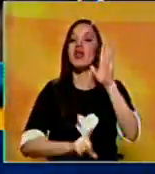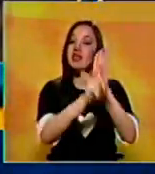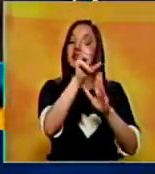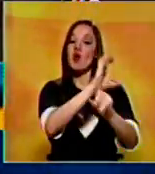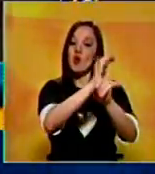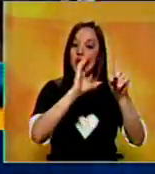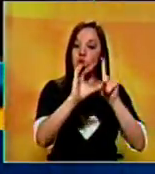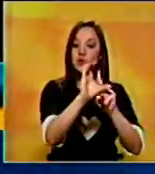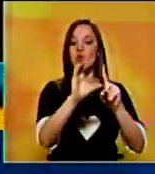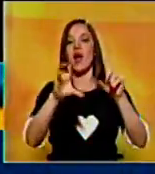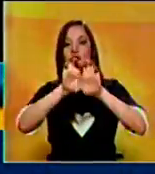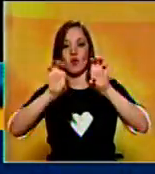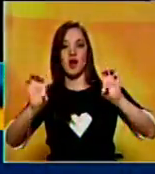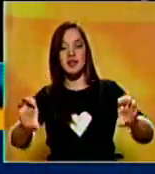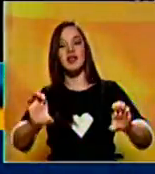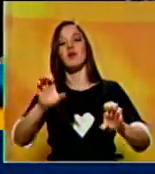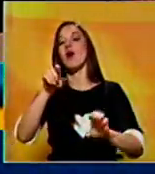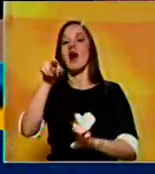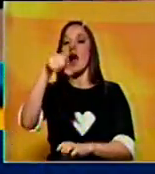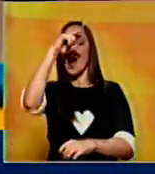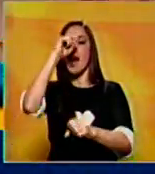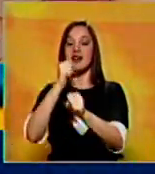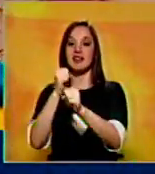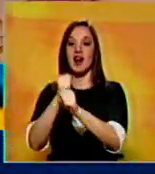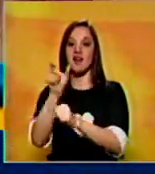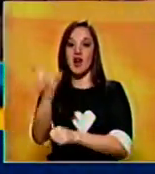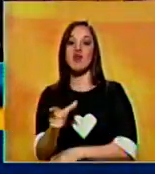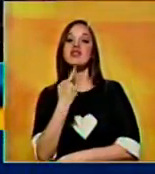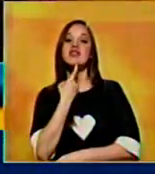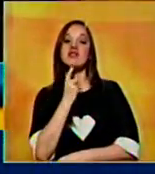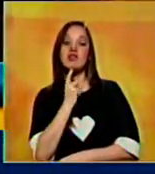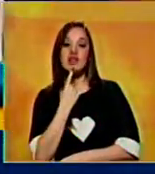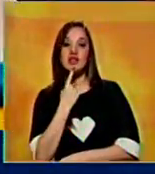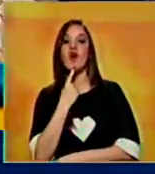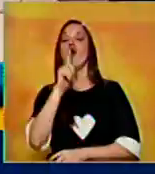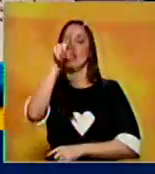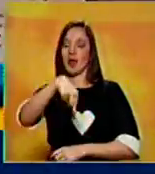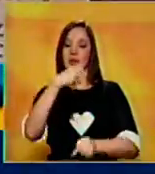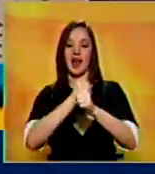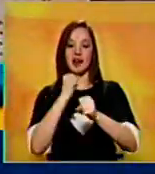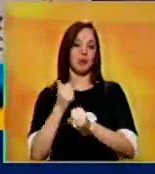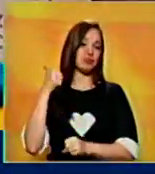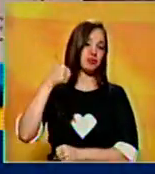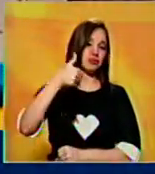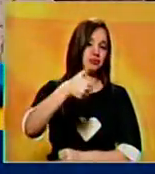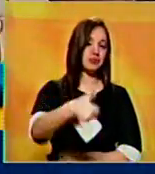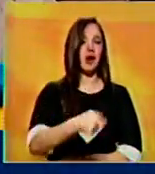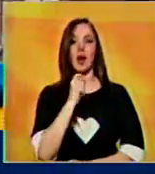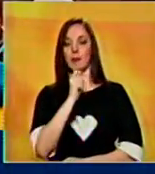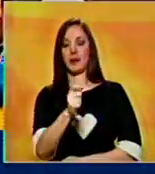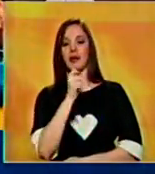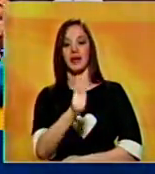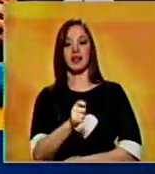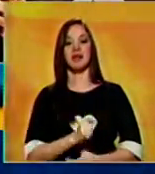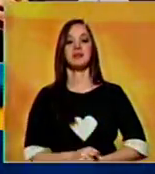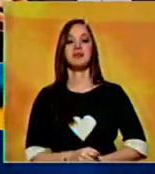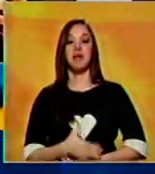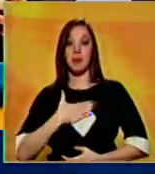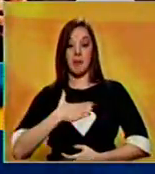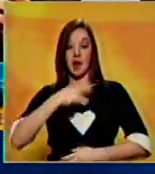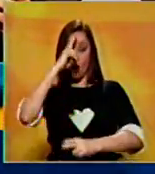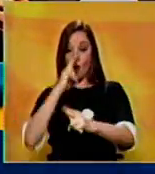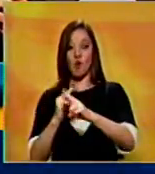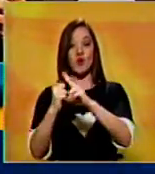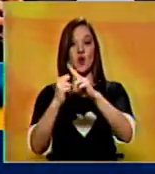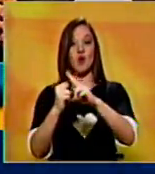y comunicacional de la capital, reconoce la labor de Eduardo Rodríguez Yoliti y su destacada trayectoria como periodista. Un gran honor